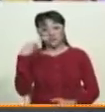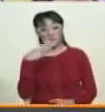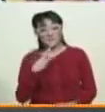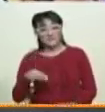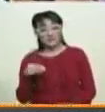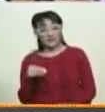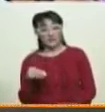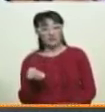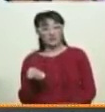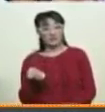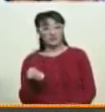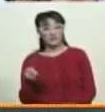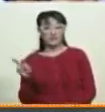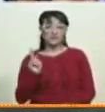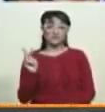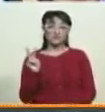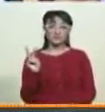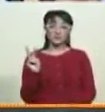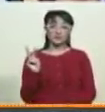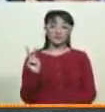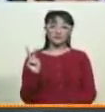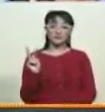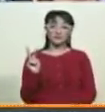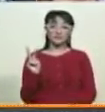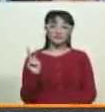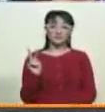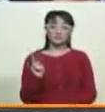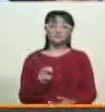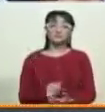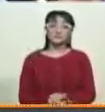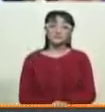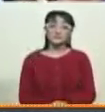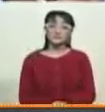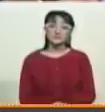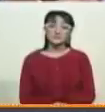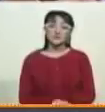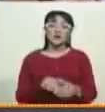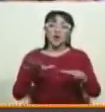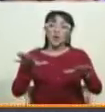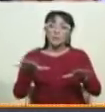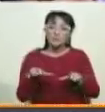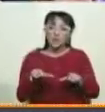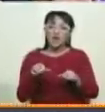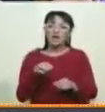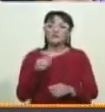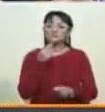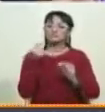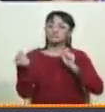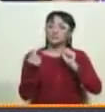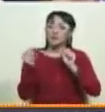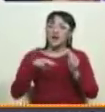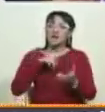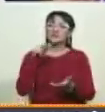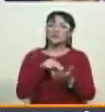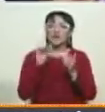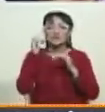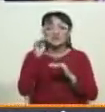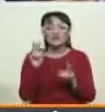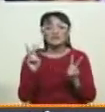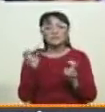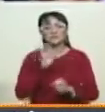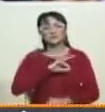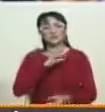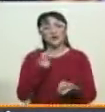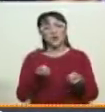como presidente constitucional de la República Bolivariana de Venezuela, va a ser convocar a un gran diálogo nacional para atender los asuntos